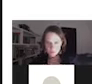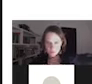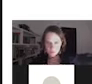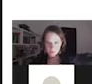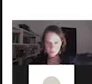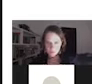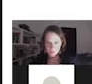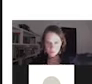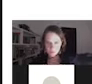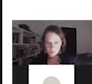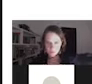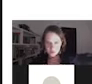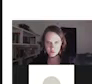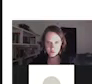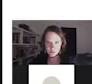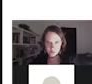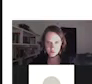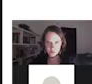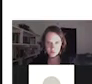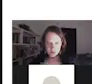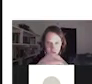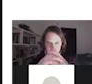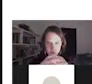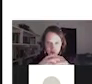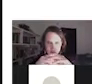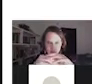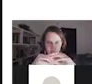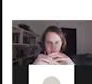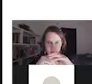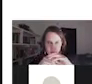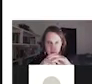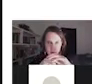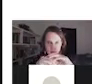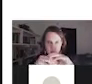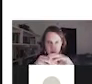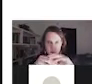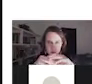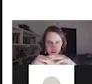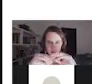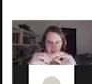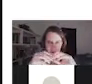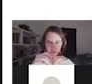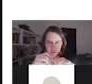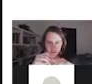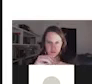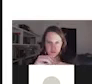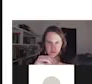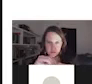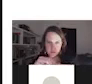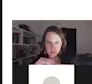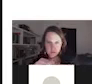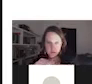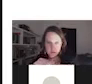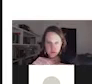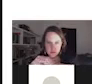Modesta, una mujer que vivía en mi casa, me contó la leyenda de la Llorona. Una mujer